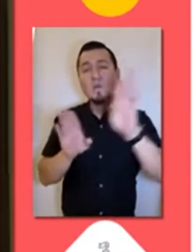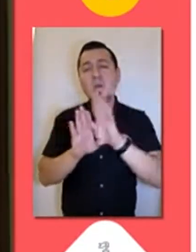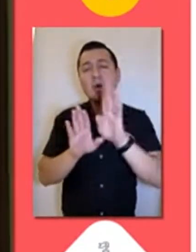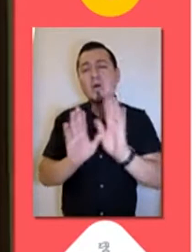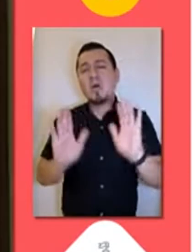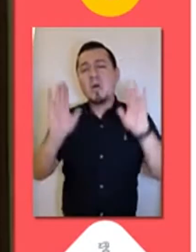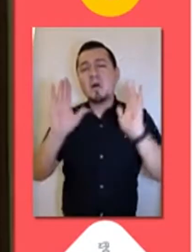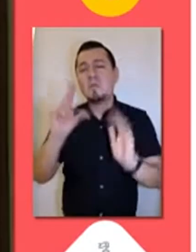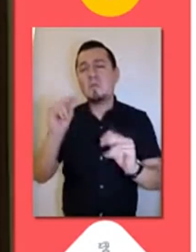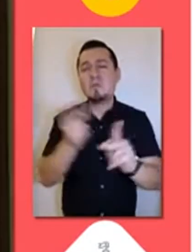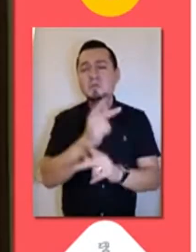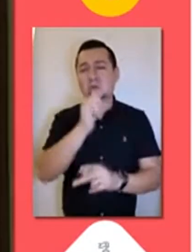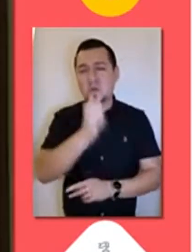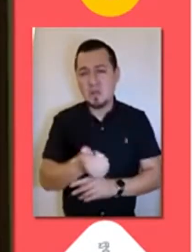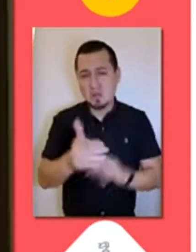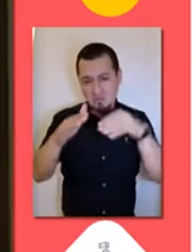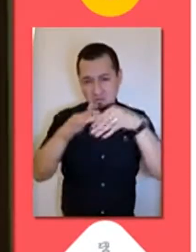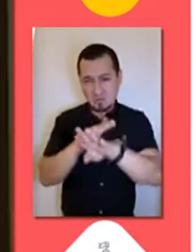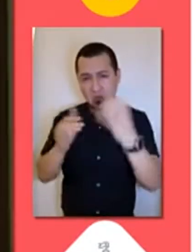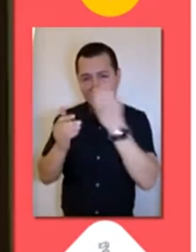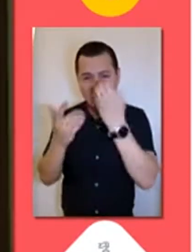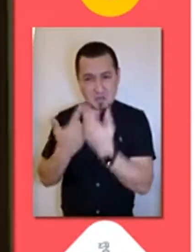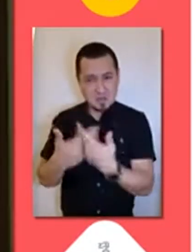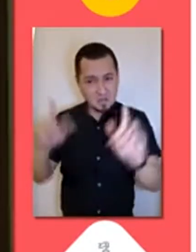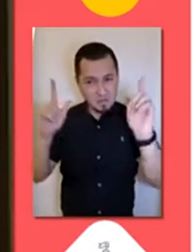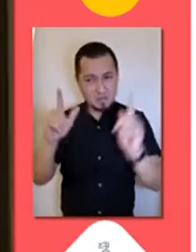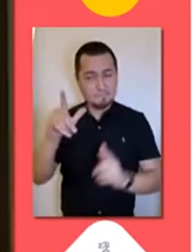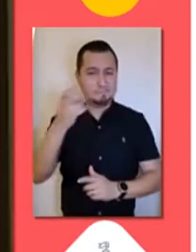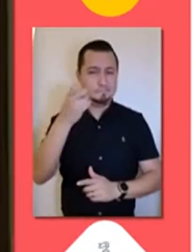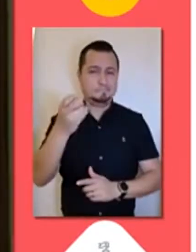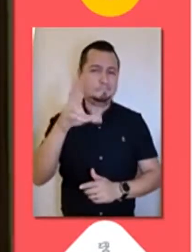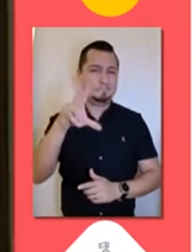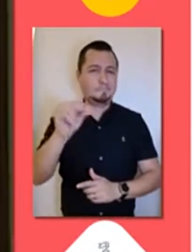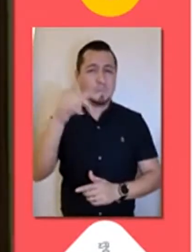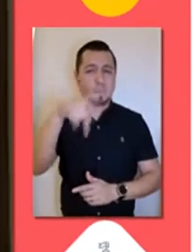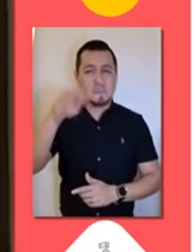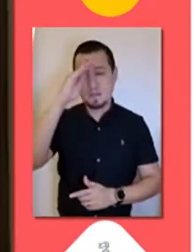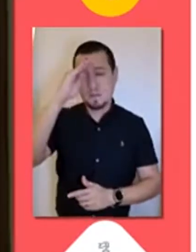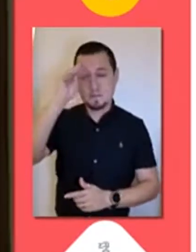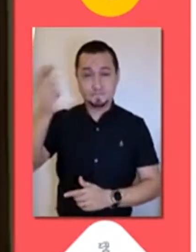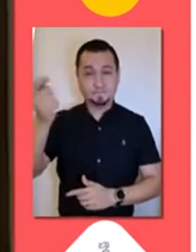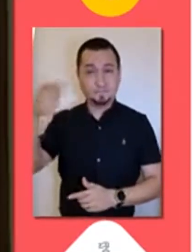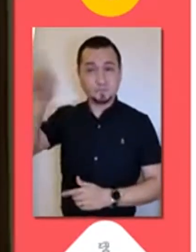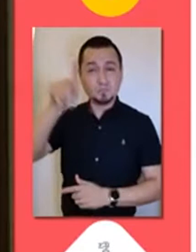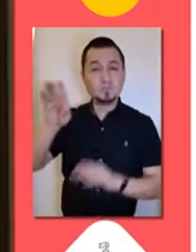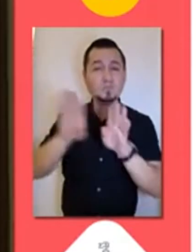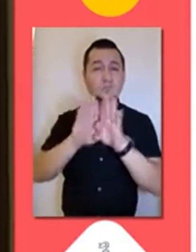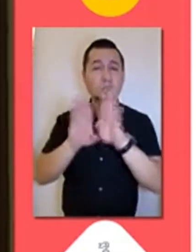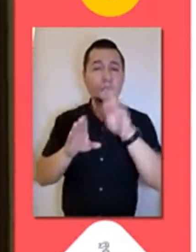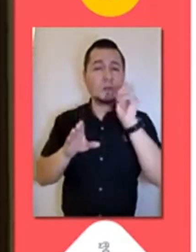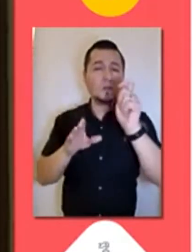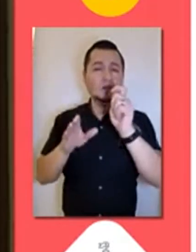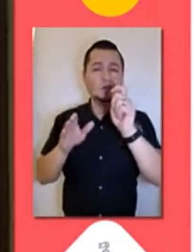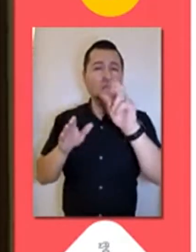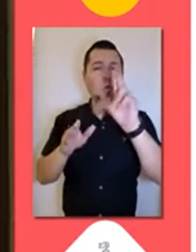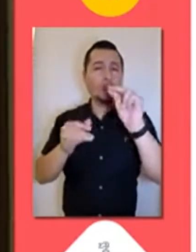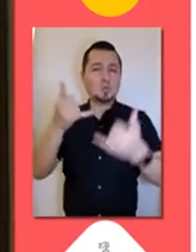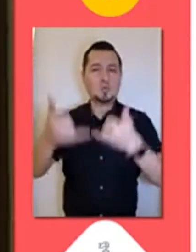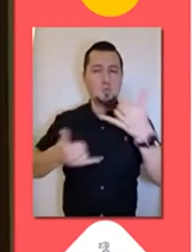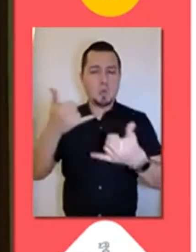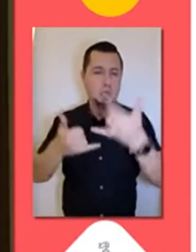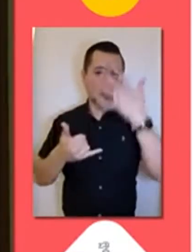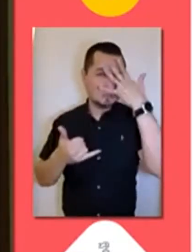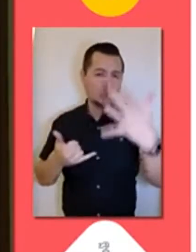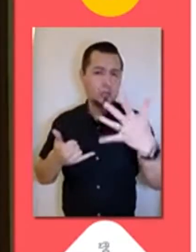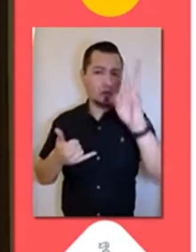haya condiciones en este momento para regresar a clases presenciales. No es un asunto que se defina en este momento, en esta sesión. Es